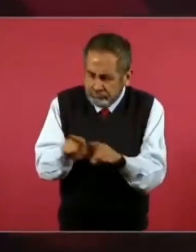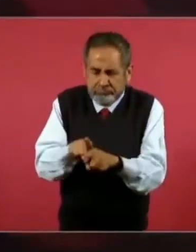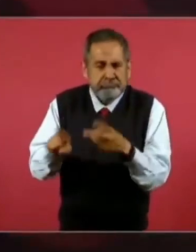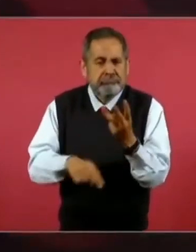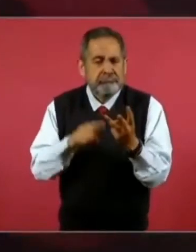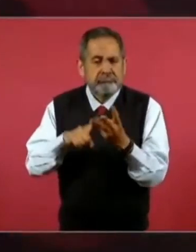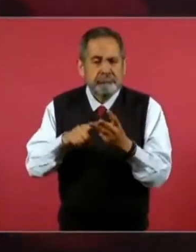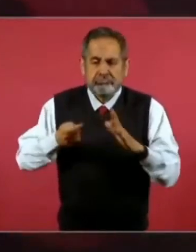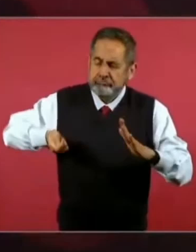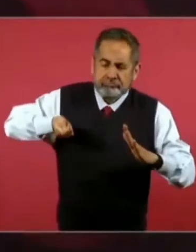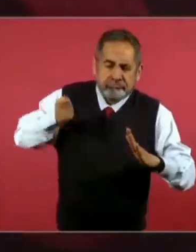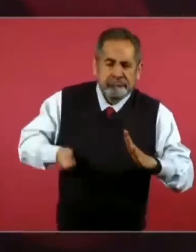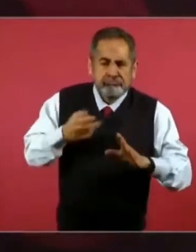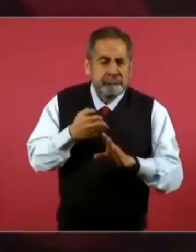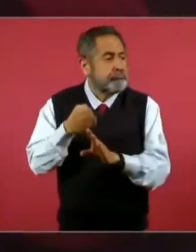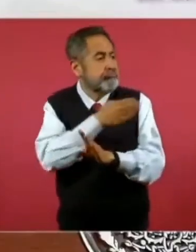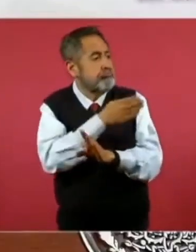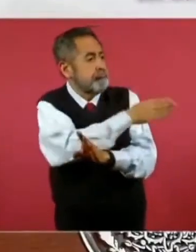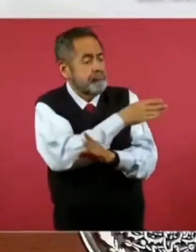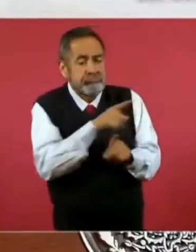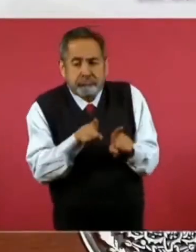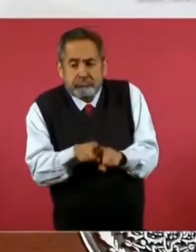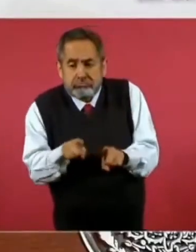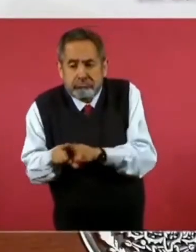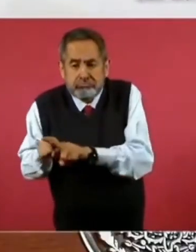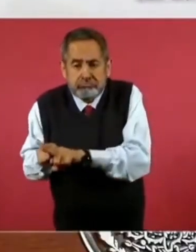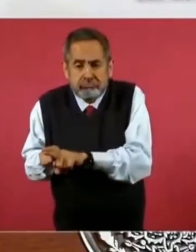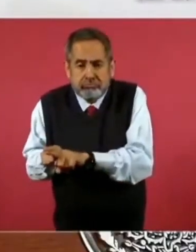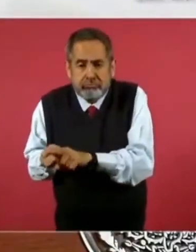las resoluciones que se han hecho con anterioridad,